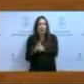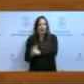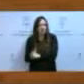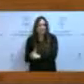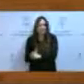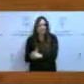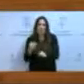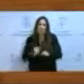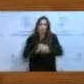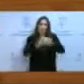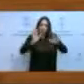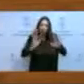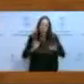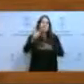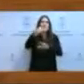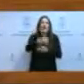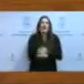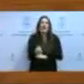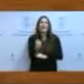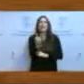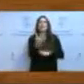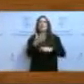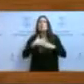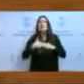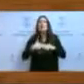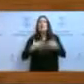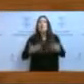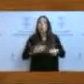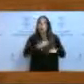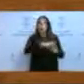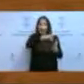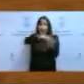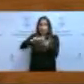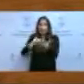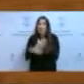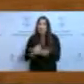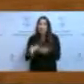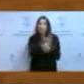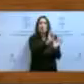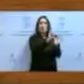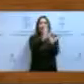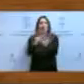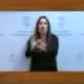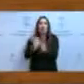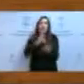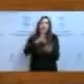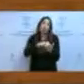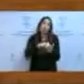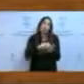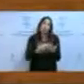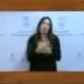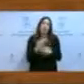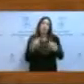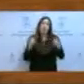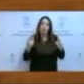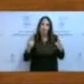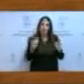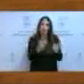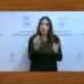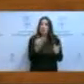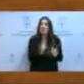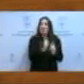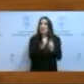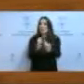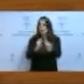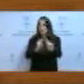clara las ratios mínimas para todos los centros de día de personas mayores públicos, dotando a estos de los suficientes